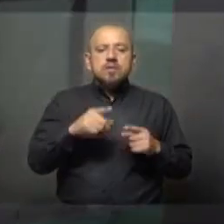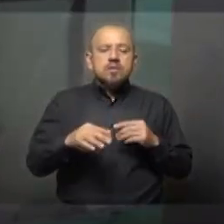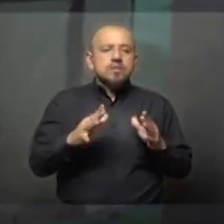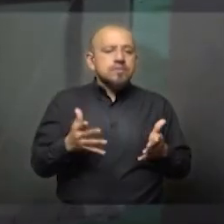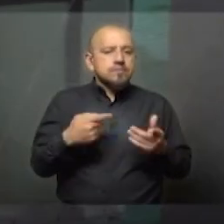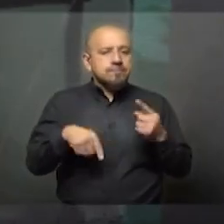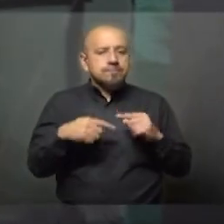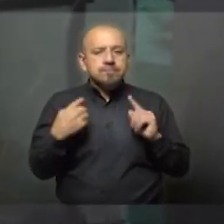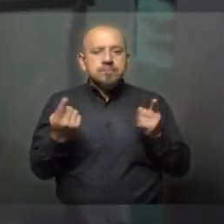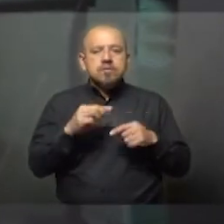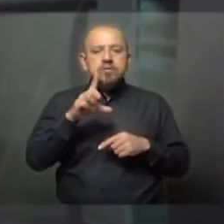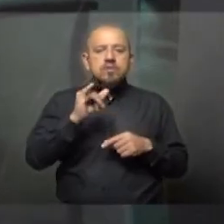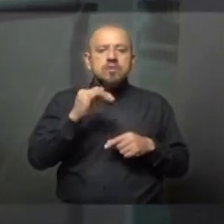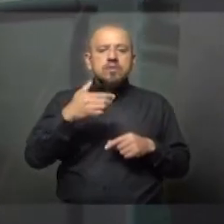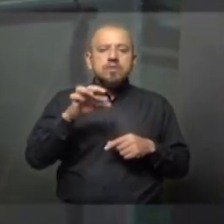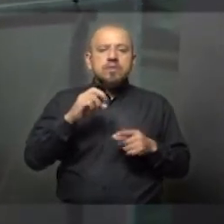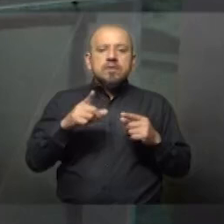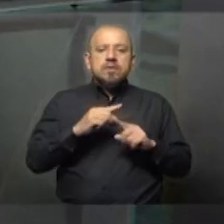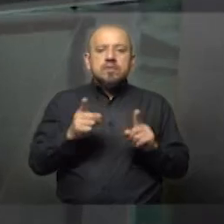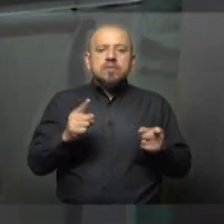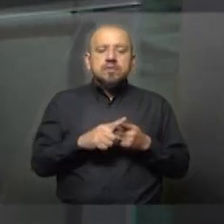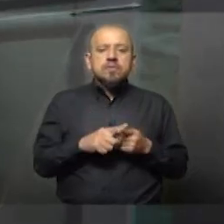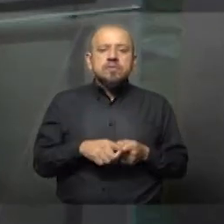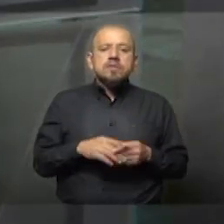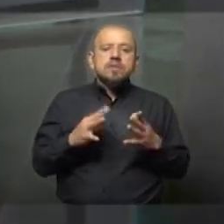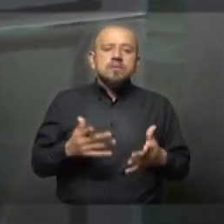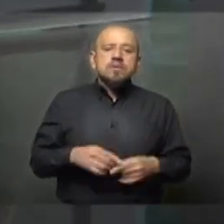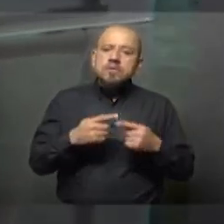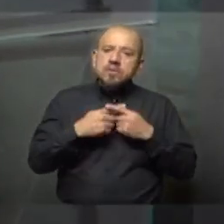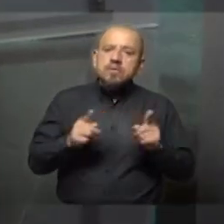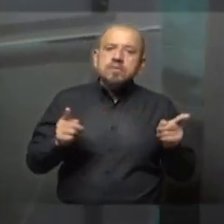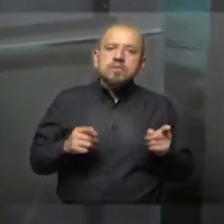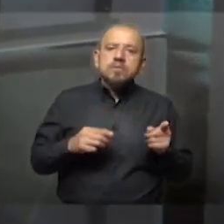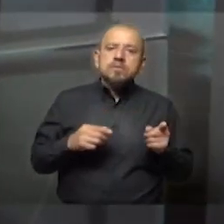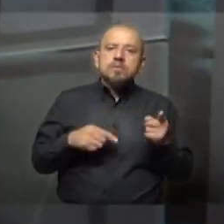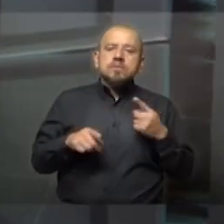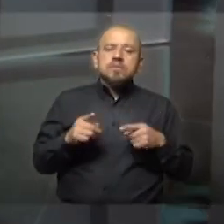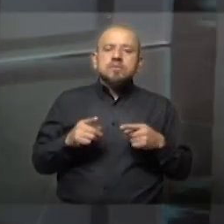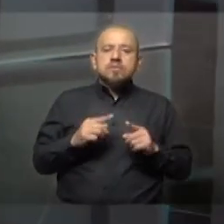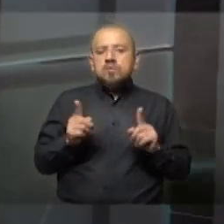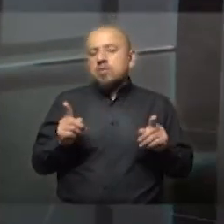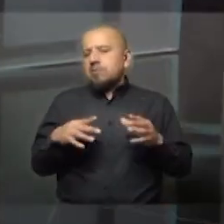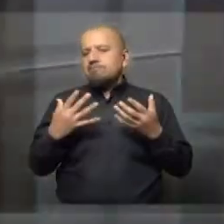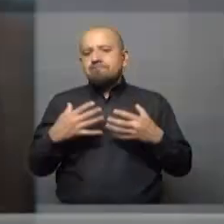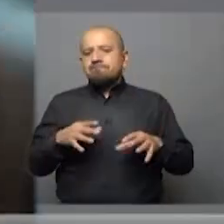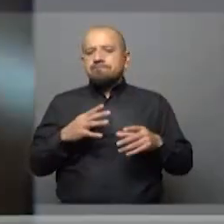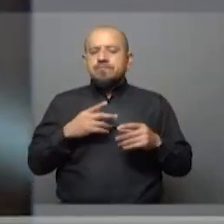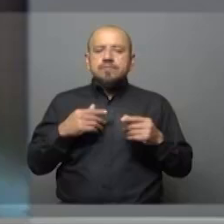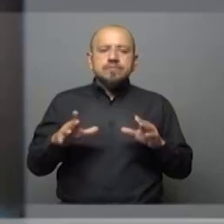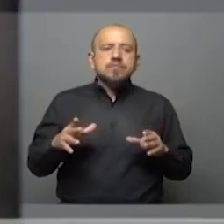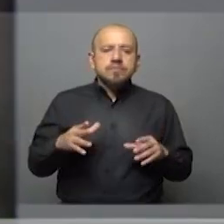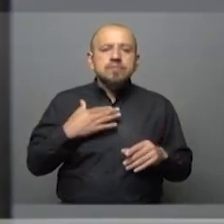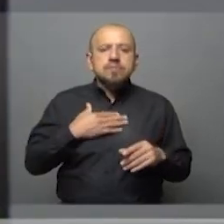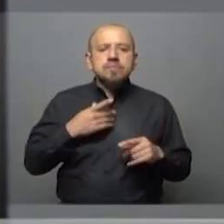atractivo para los liberales claro qué pasa con las diferentes qué pasa con las que no quieren alinearse es decir las